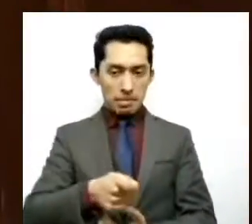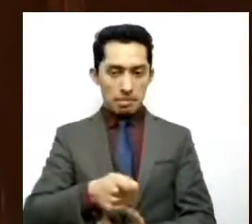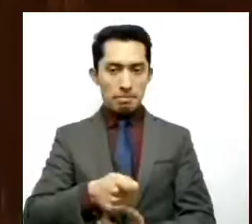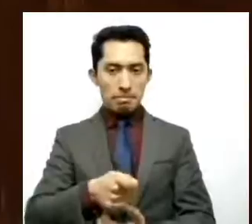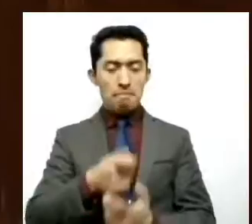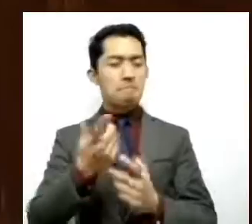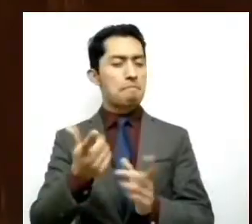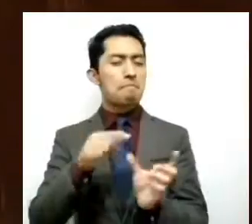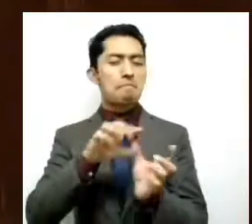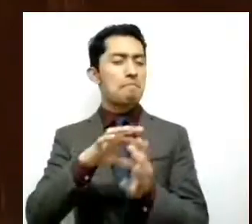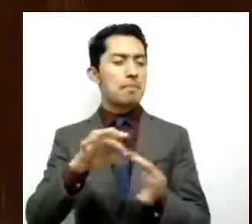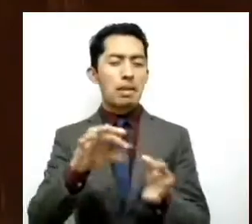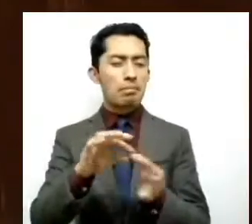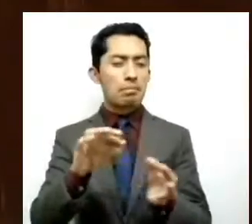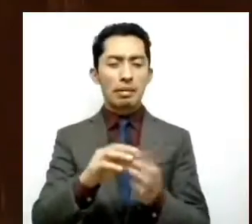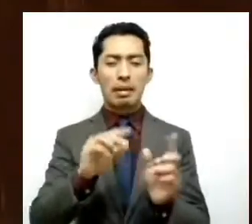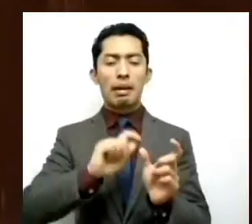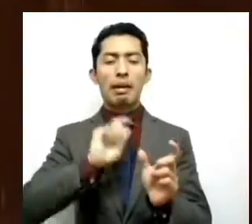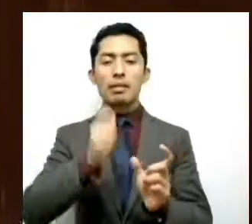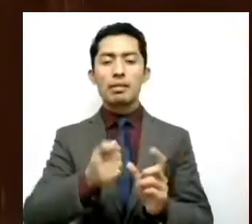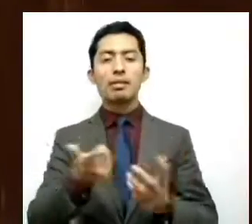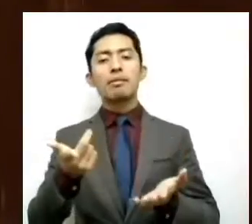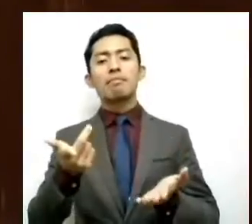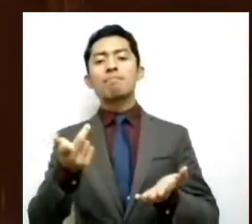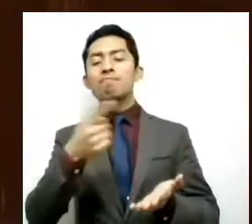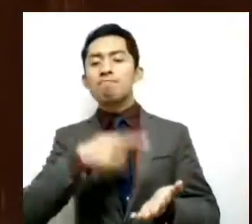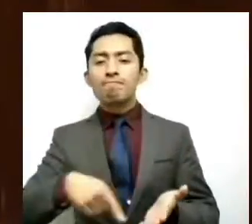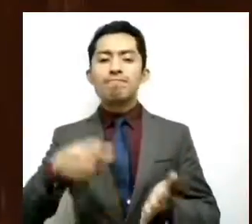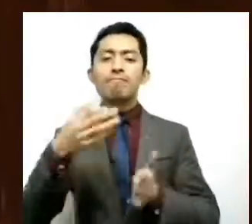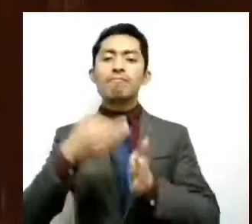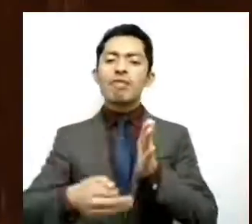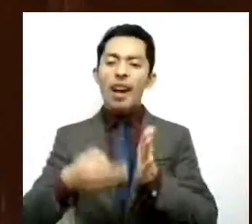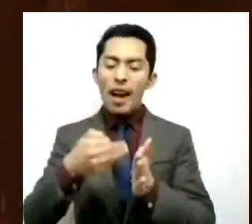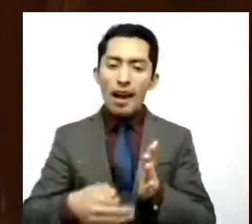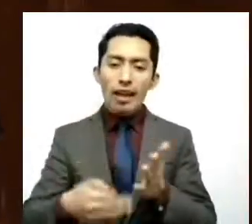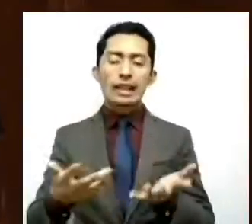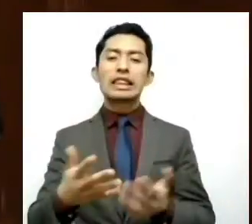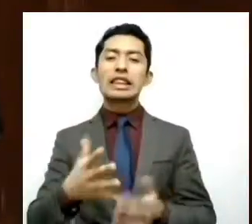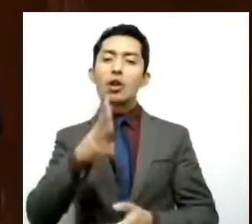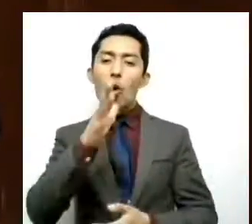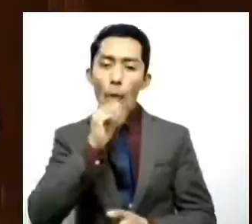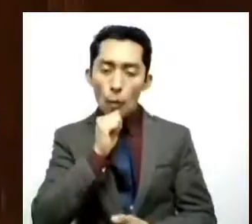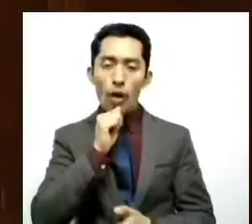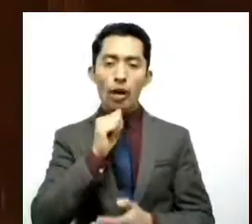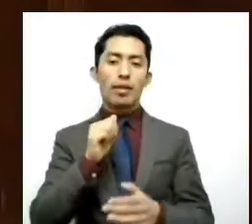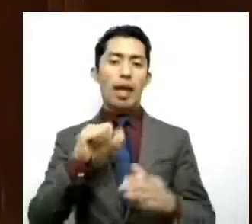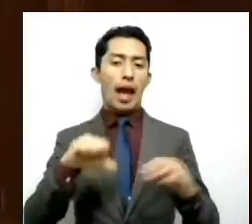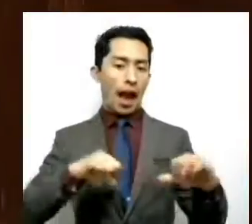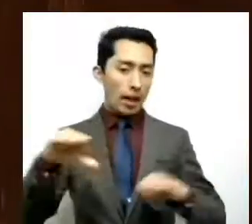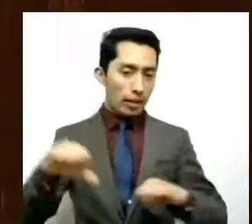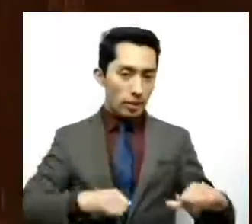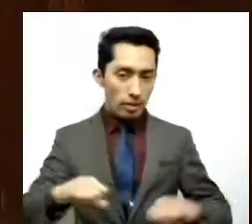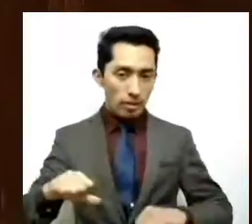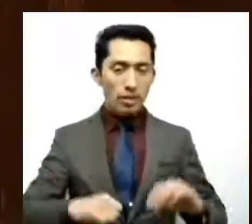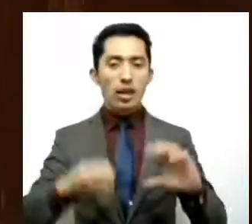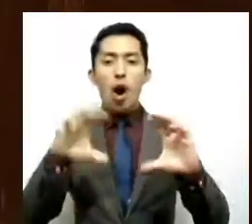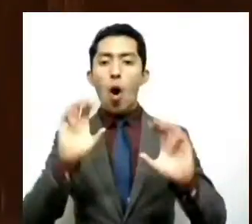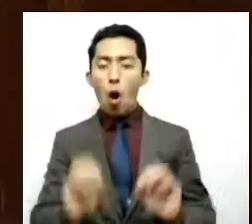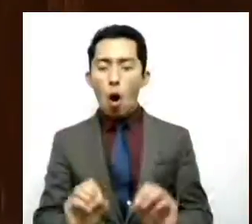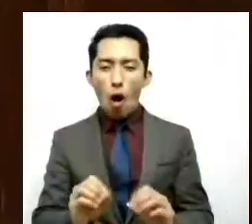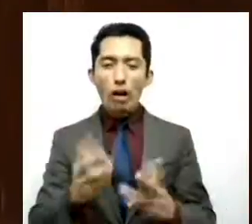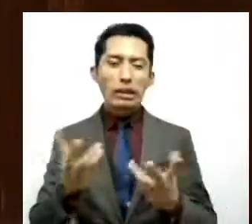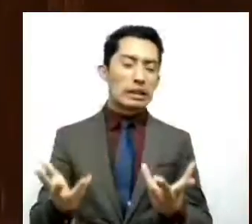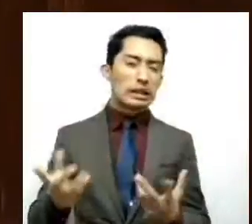general que abarca las deficiencias, las limitaciones de la actividad y las restricciones de